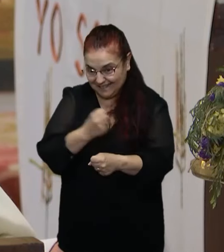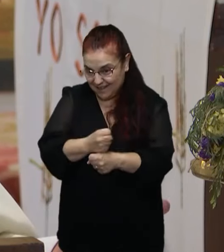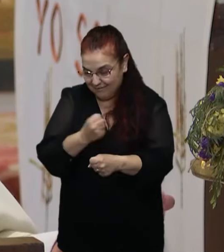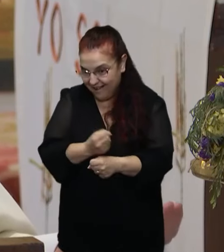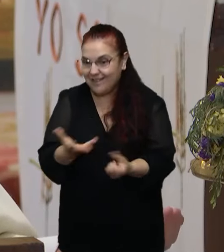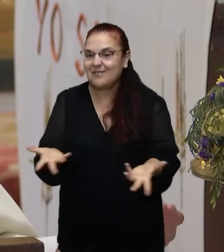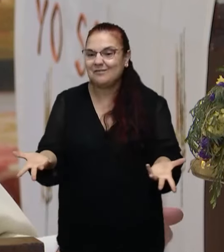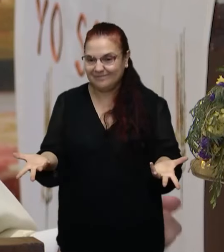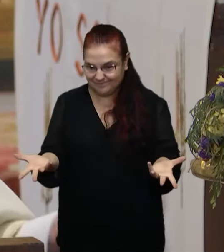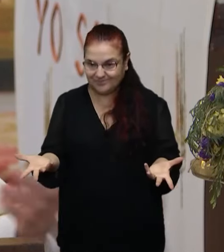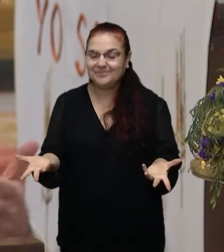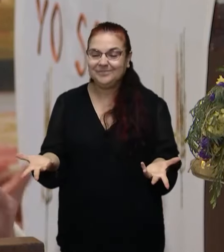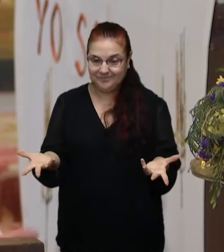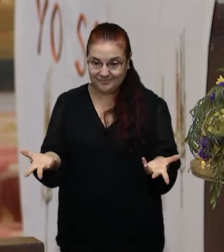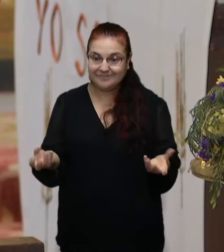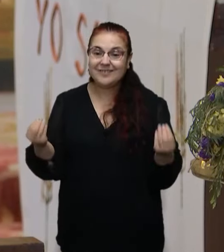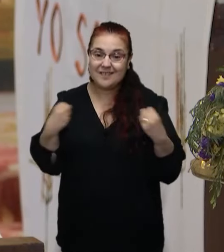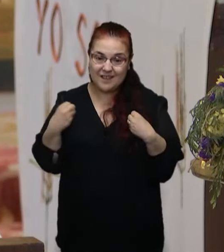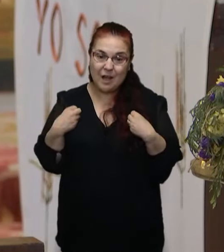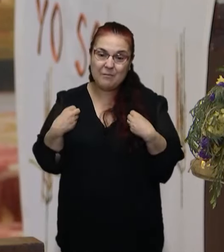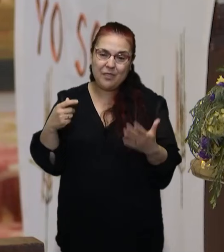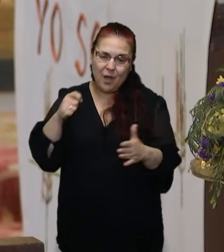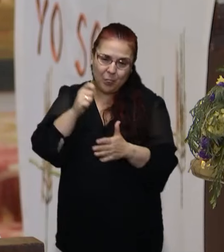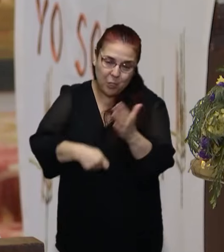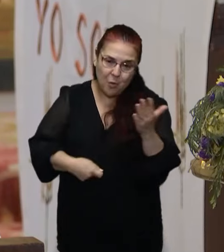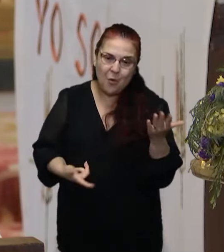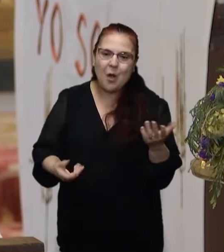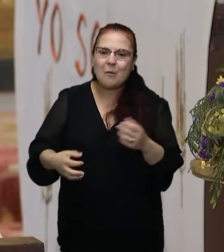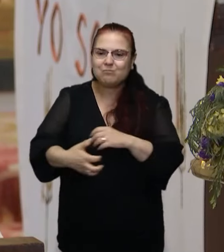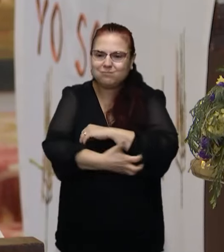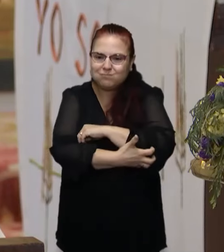llevaría una vida pues más bien pobre.